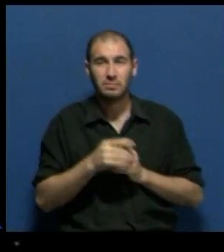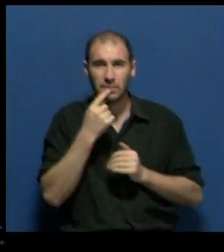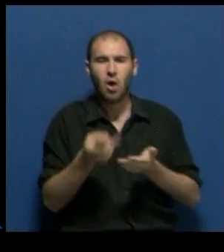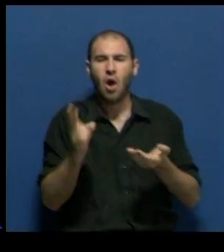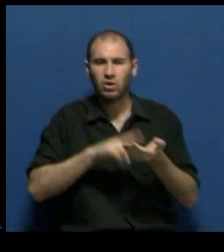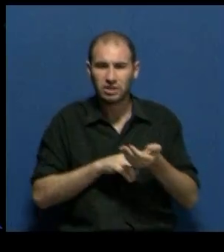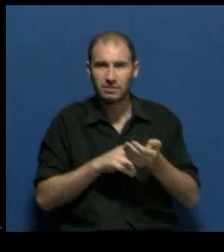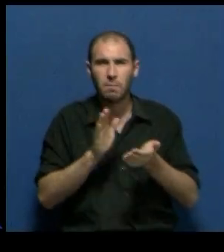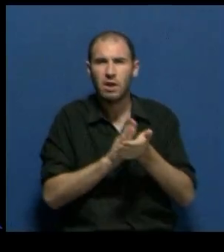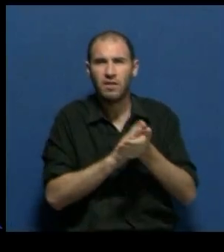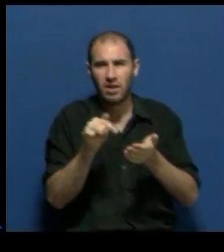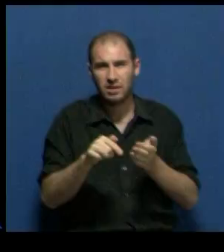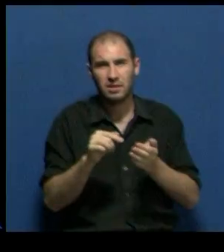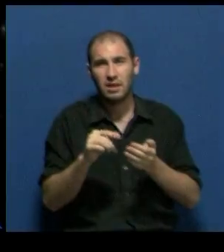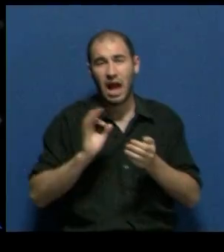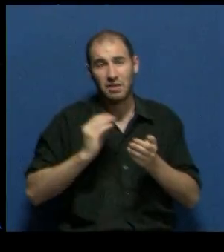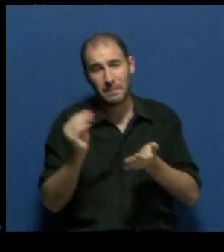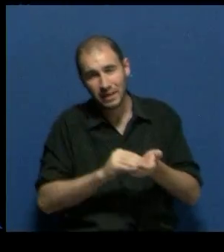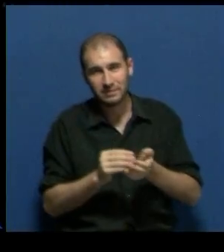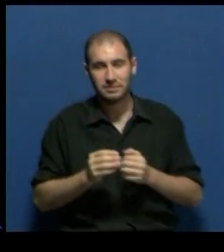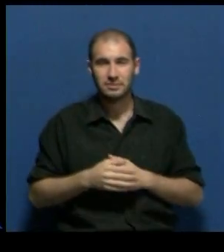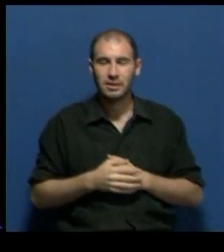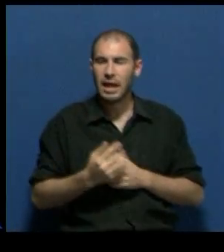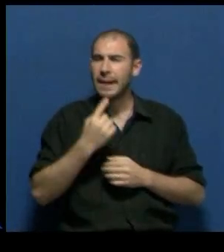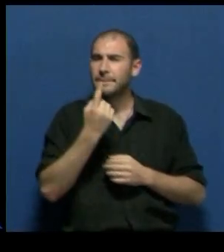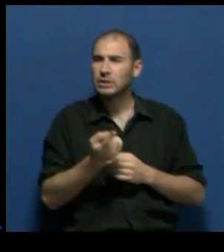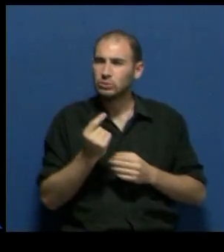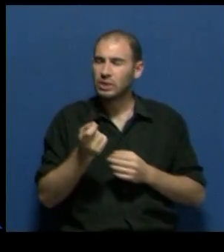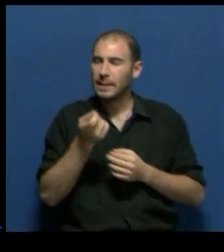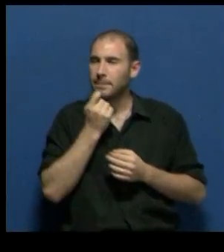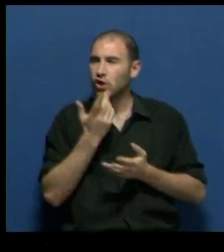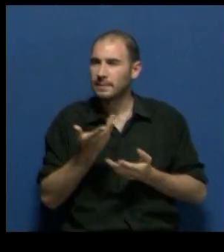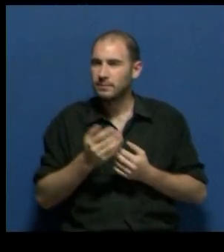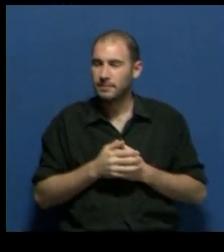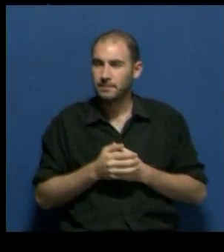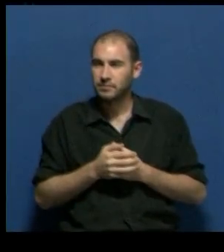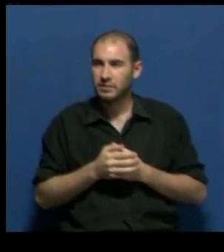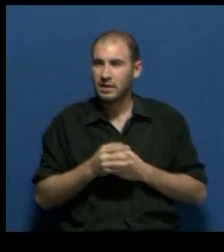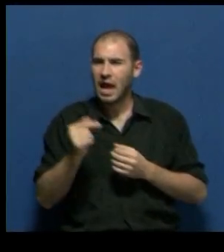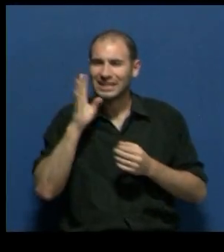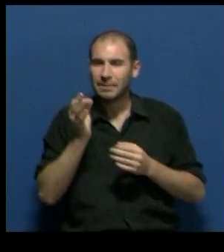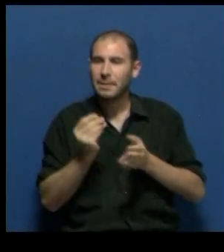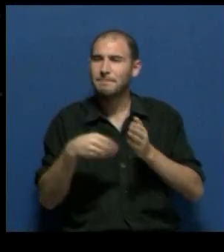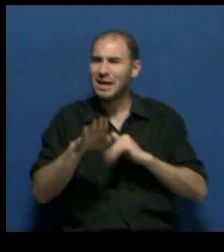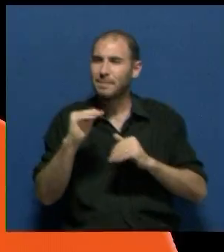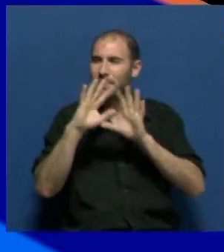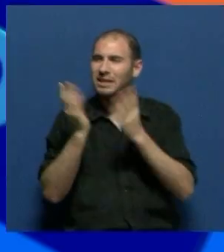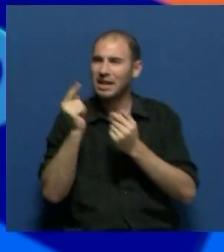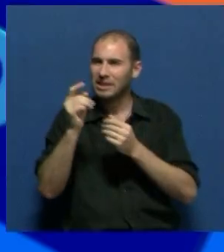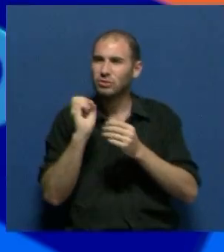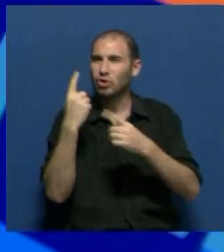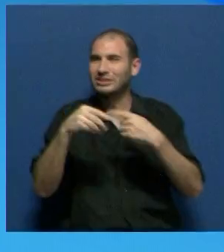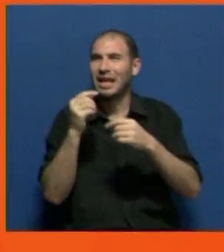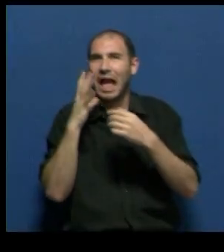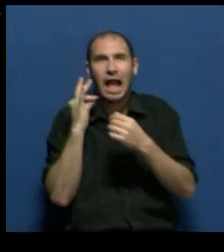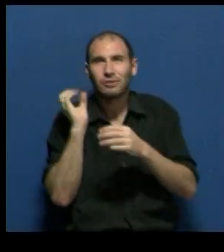vuelva a suceder y corroborar ese dato, y 1 año más. ¿Hay alguna posibilidad de analizar y saber más de estos planetas? ¿Se puede enviar algo,